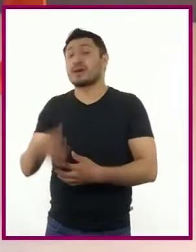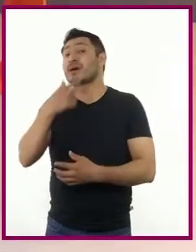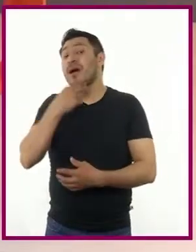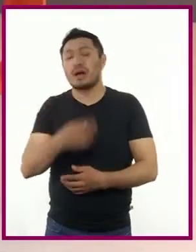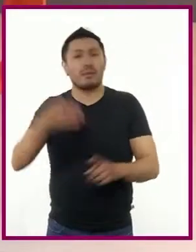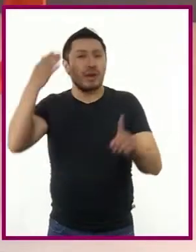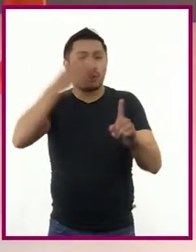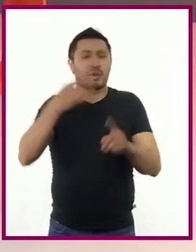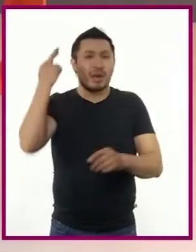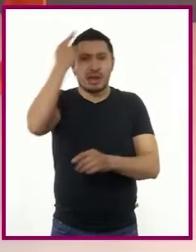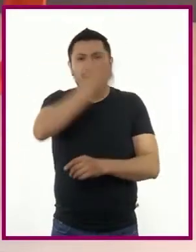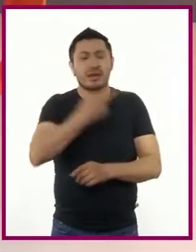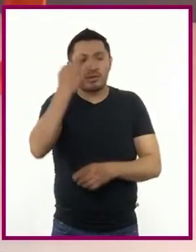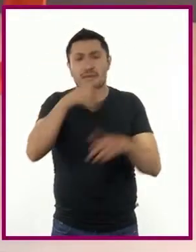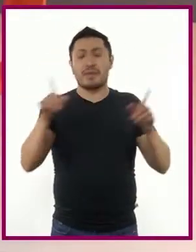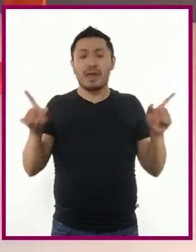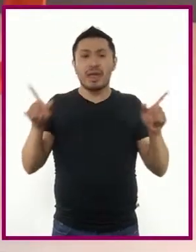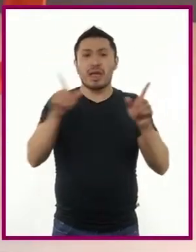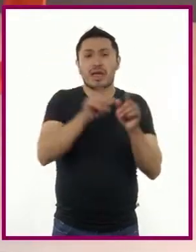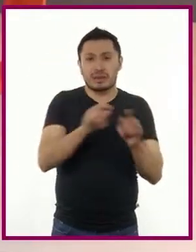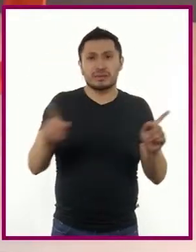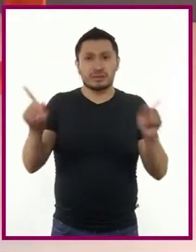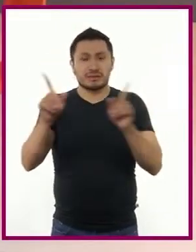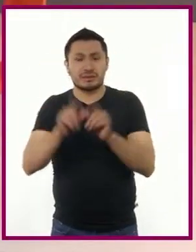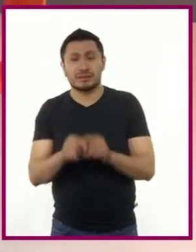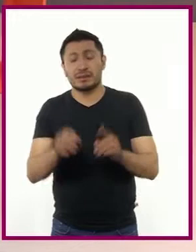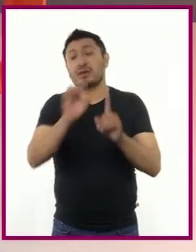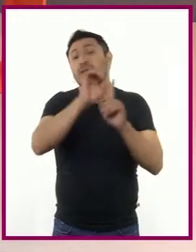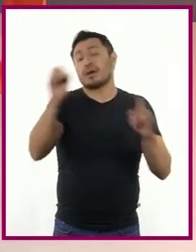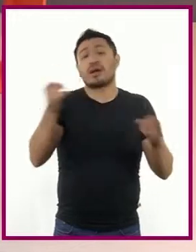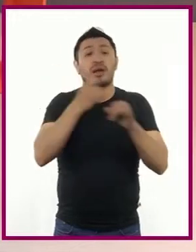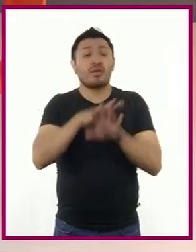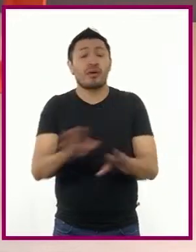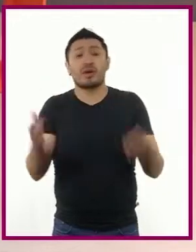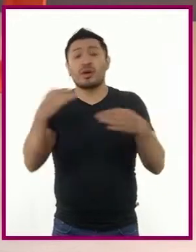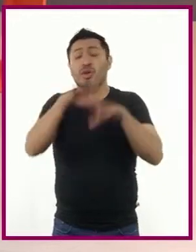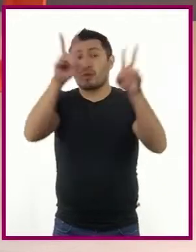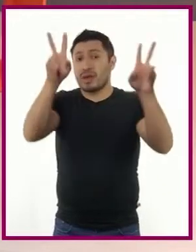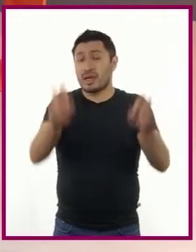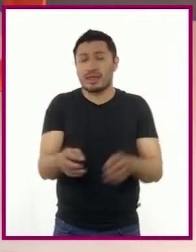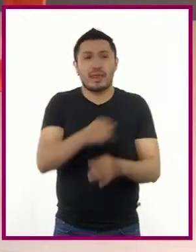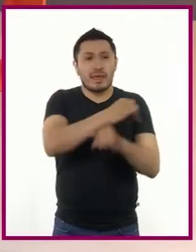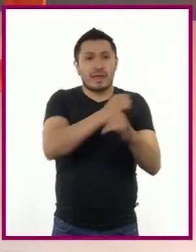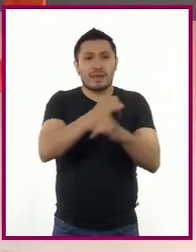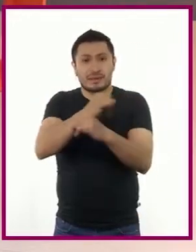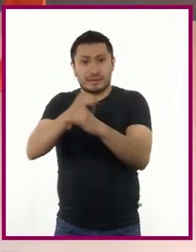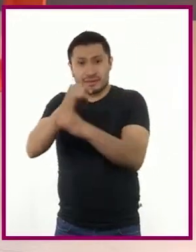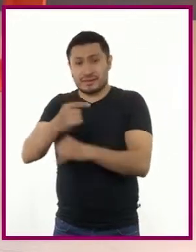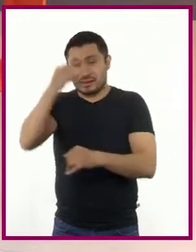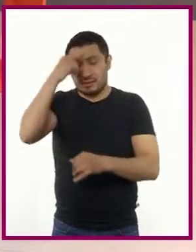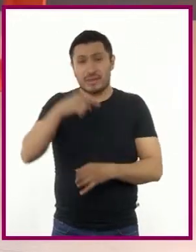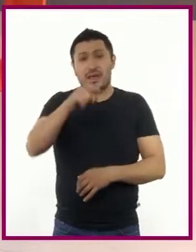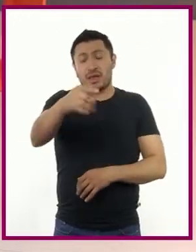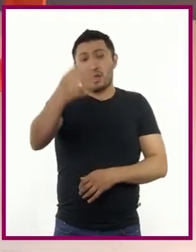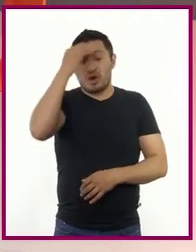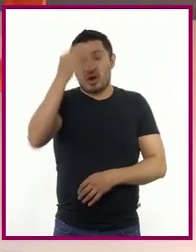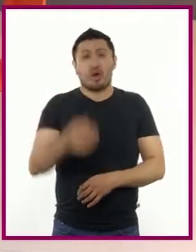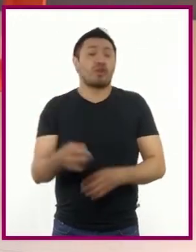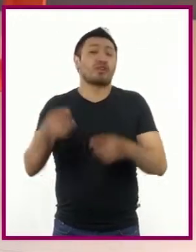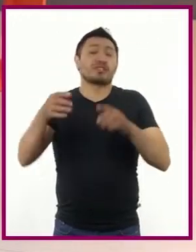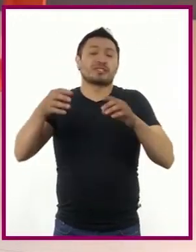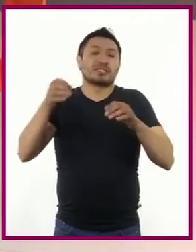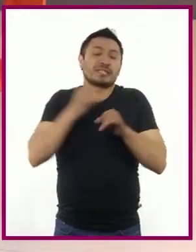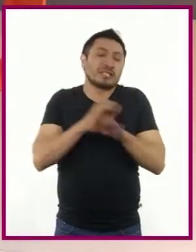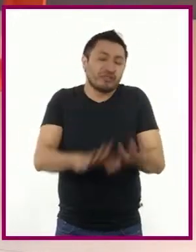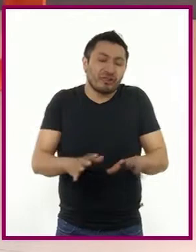de analizar, sintetizar y organizar la información sobre el tema que se ha investigado para conocer y difundir la